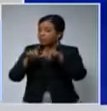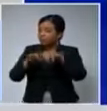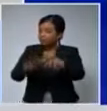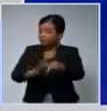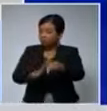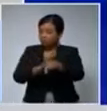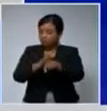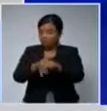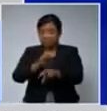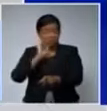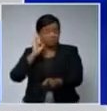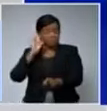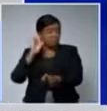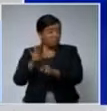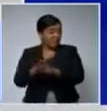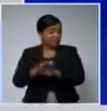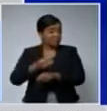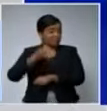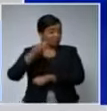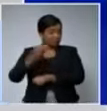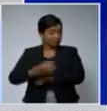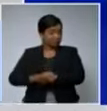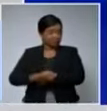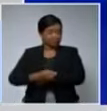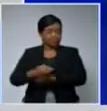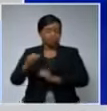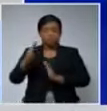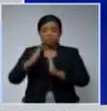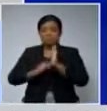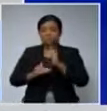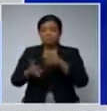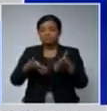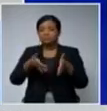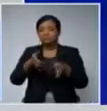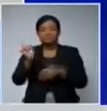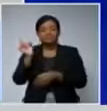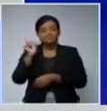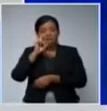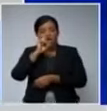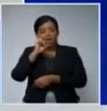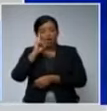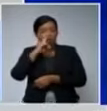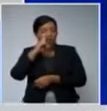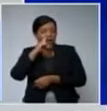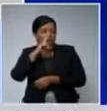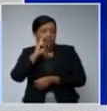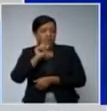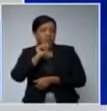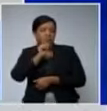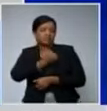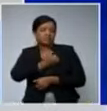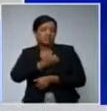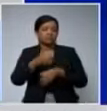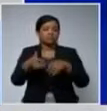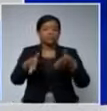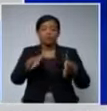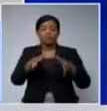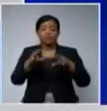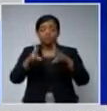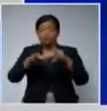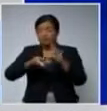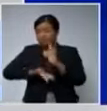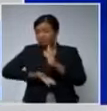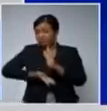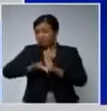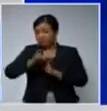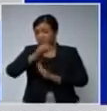comenzó realmente desde finales de noviembre, diciembre, pero con cifras muy elevadas de